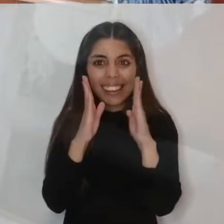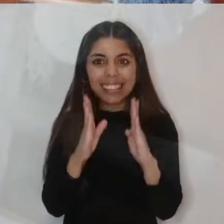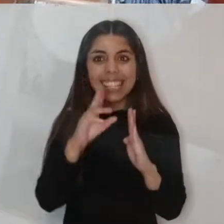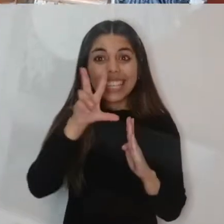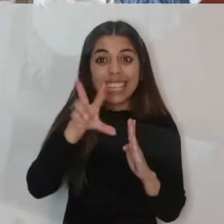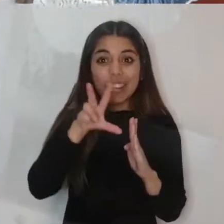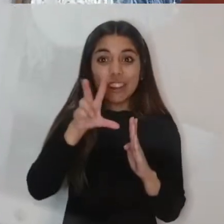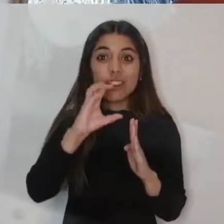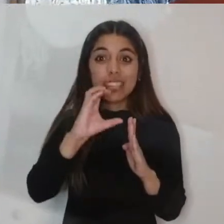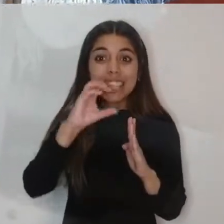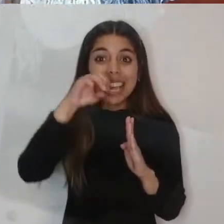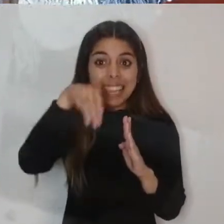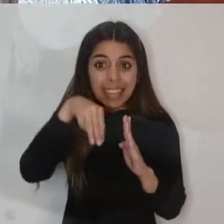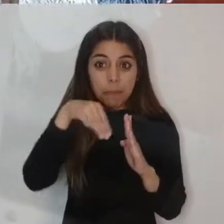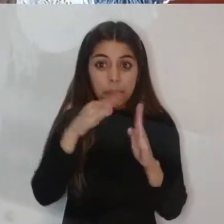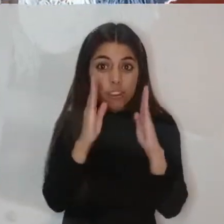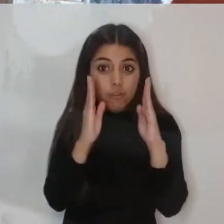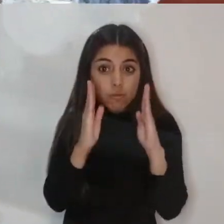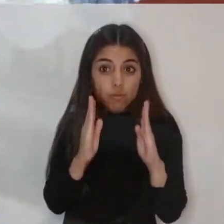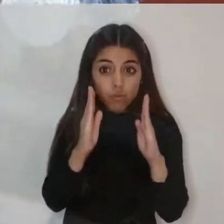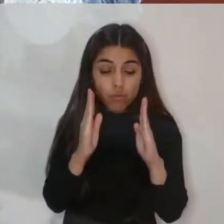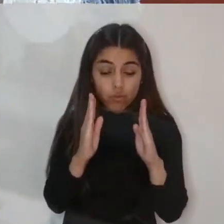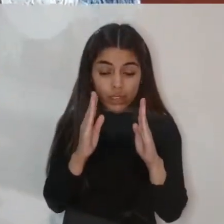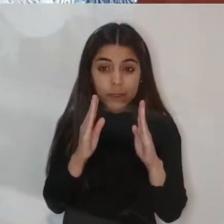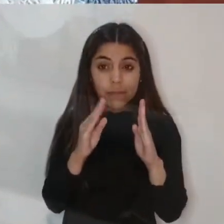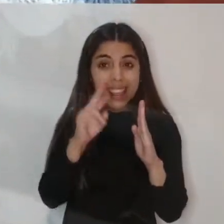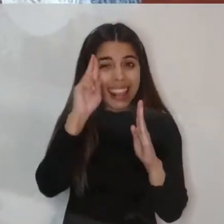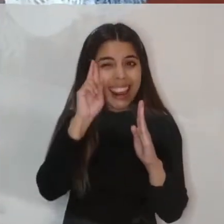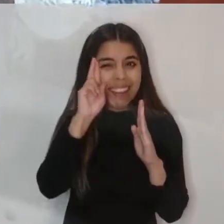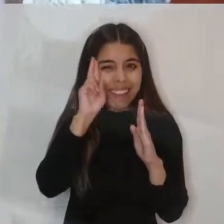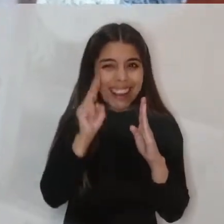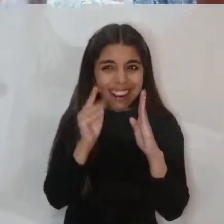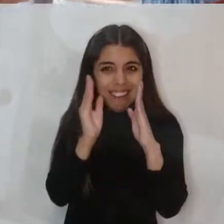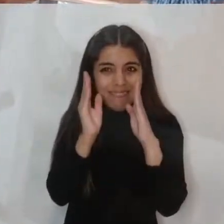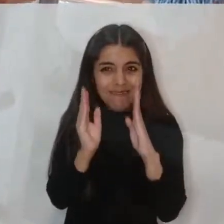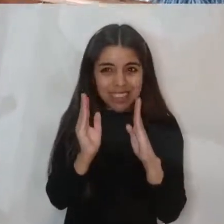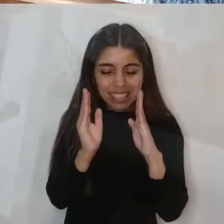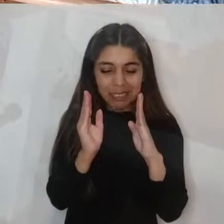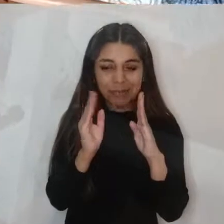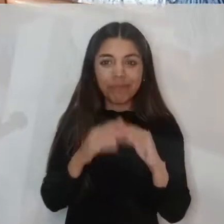de 18 centímetros, uno tiene que hacer acorde el huella